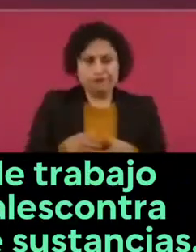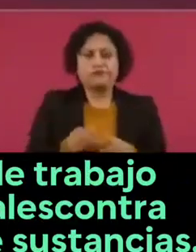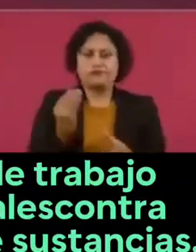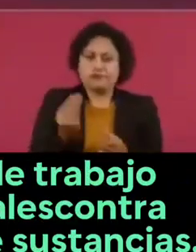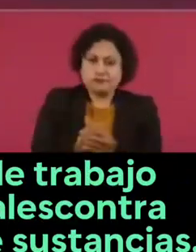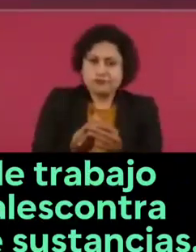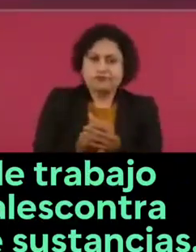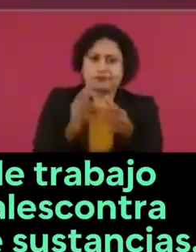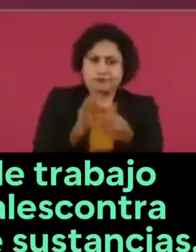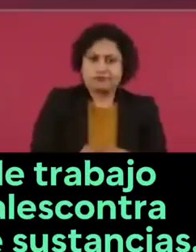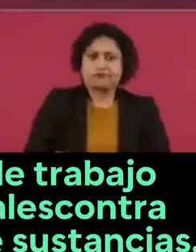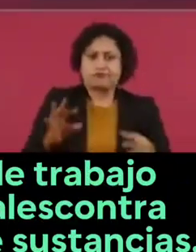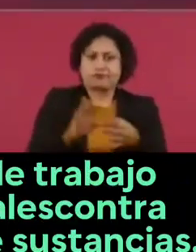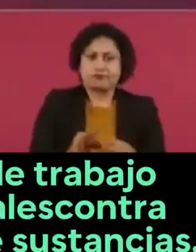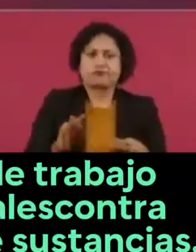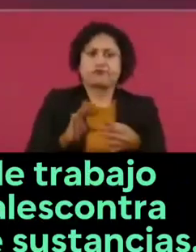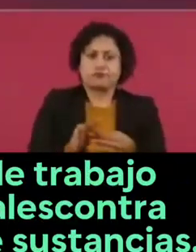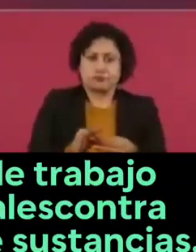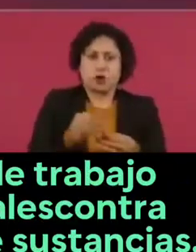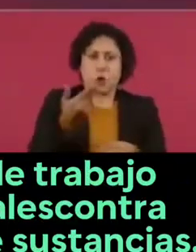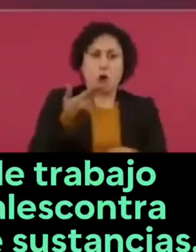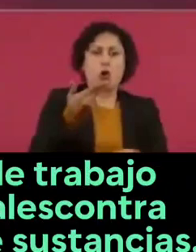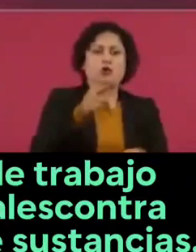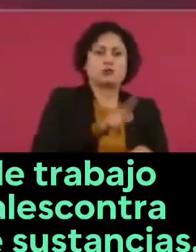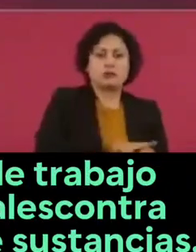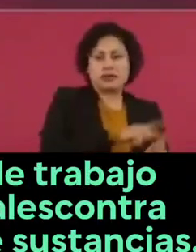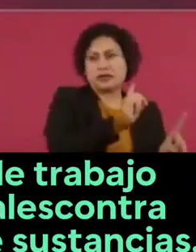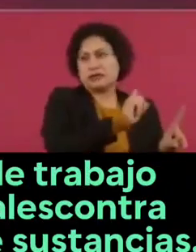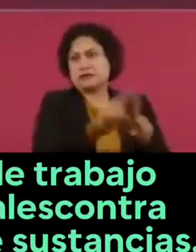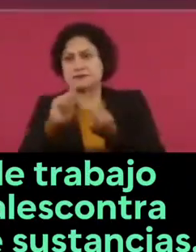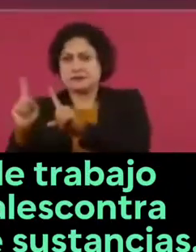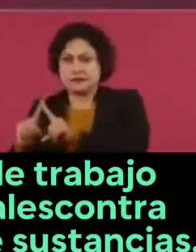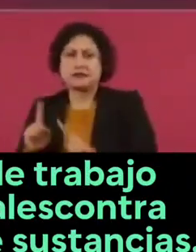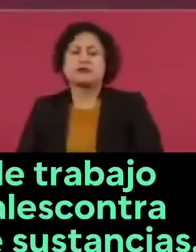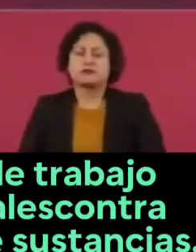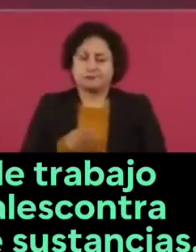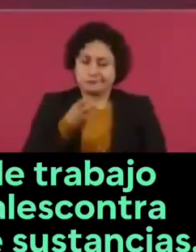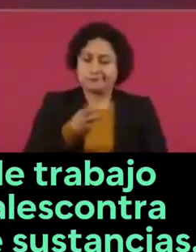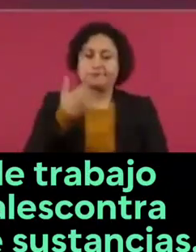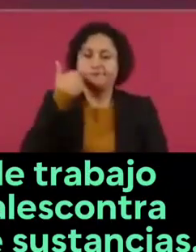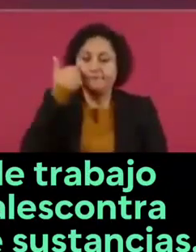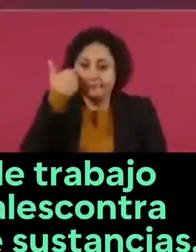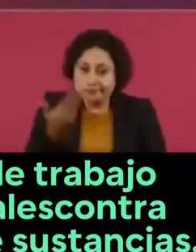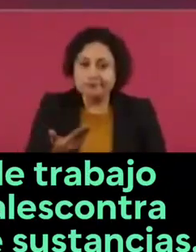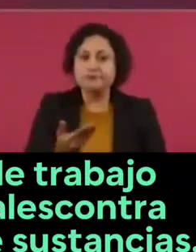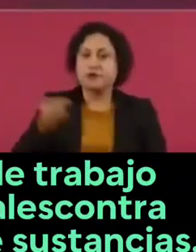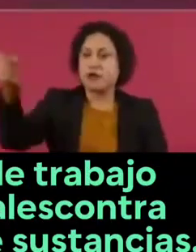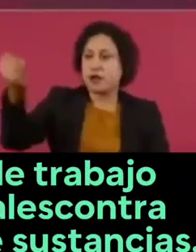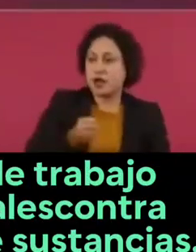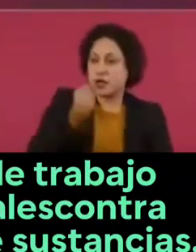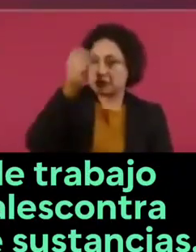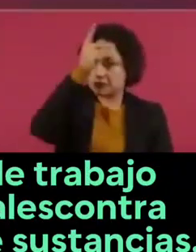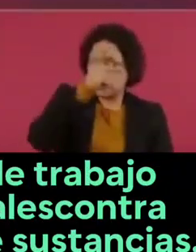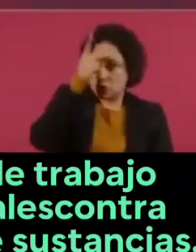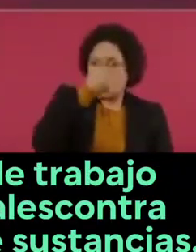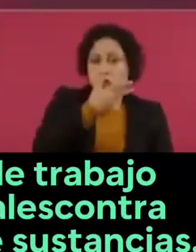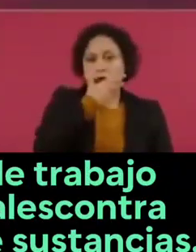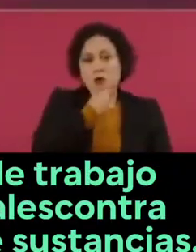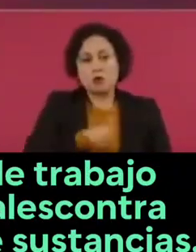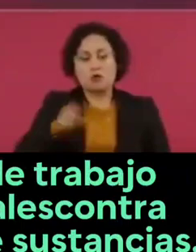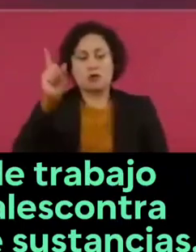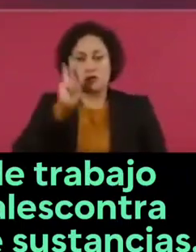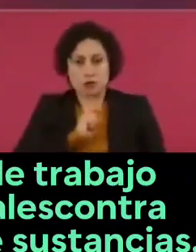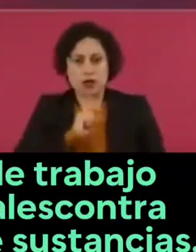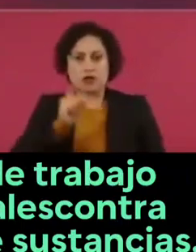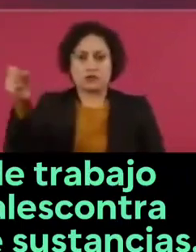Está buscando que haya psicólogos, mujeres, hombres, en todos,